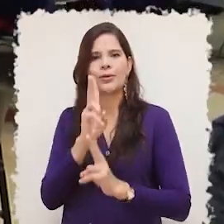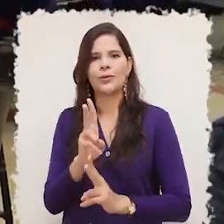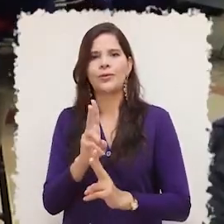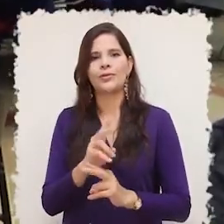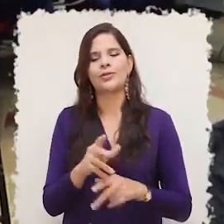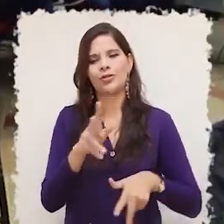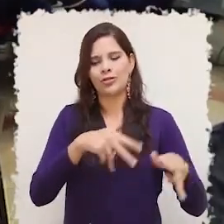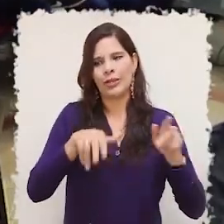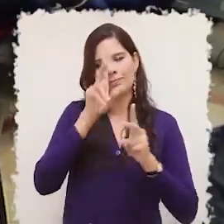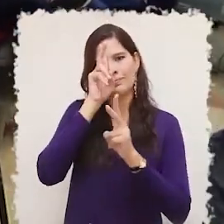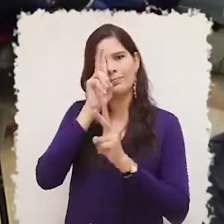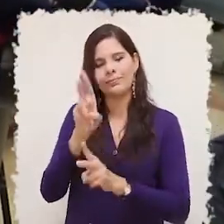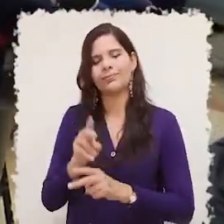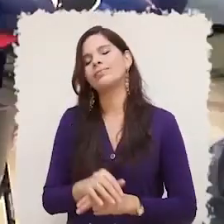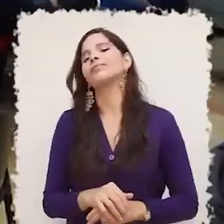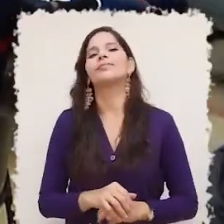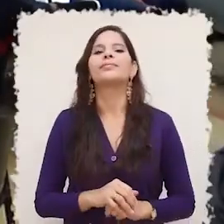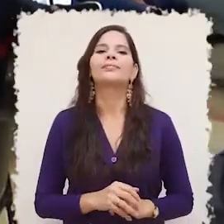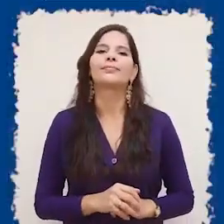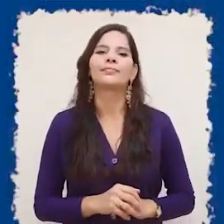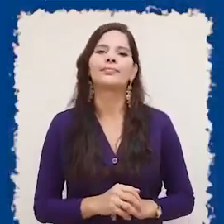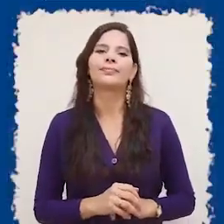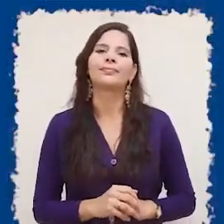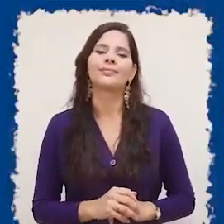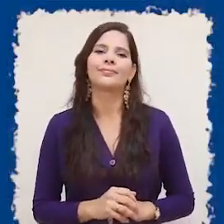reconocido por el resto de la sociedad.